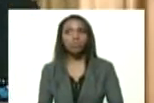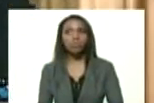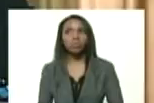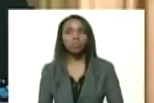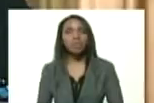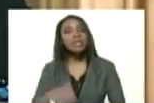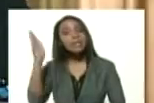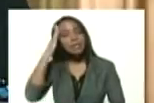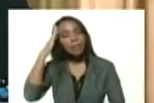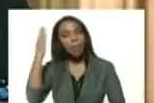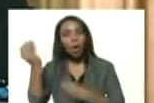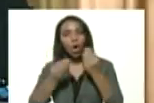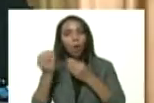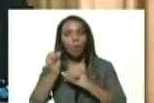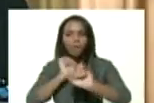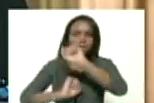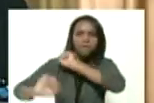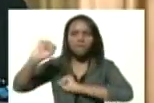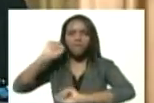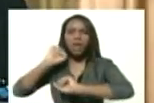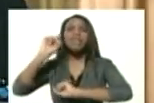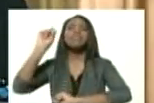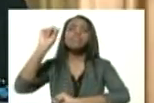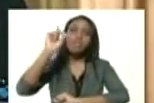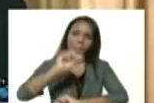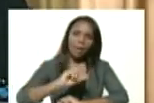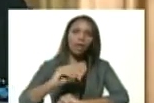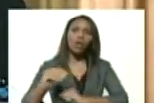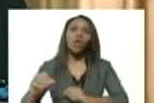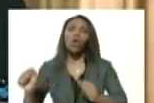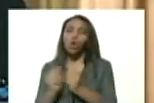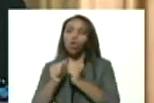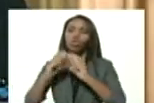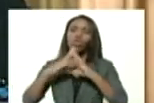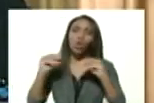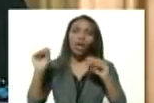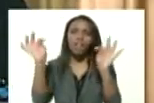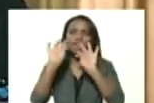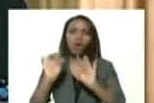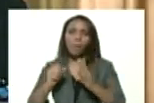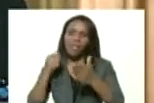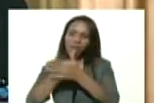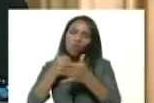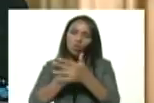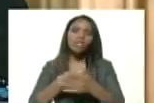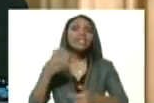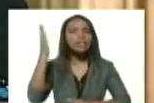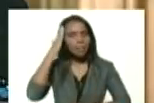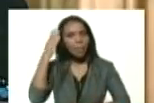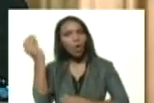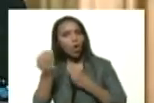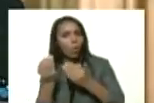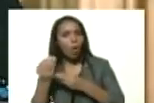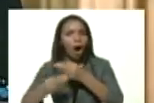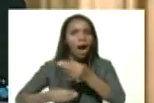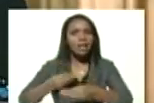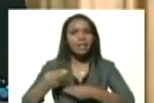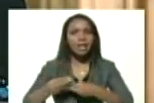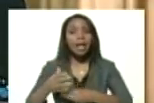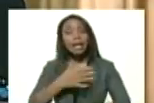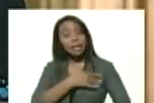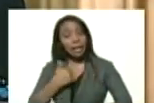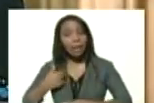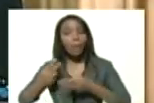sabemos combatir también con todas las formas de lucha la sabemos hacer queremos